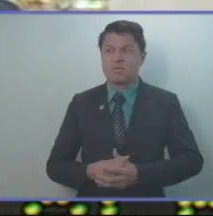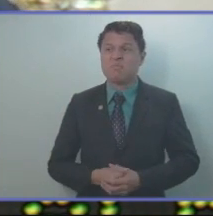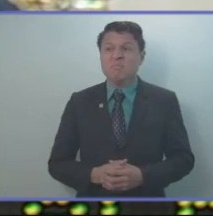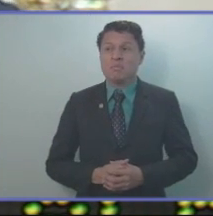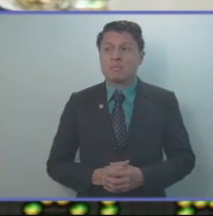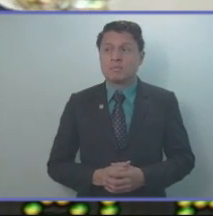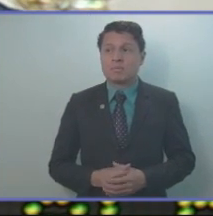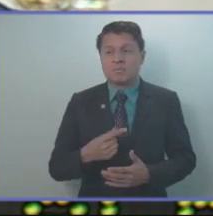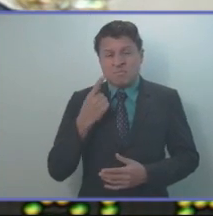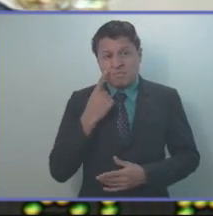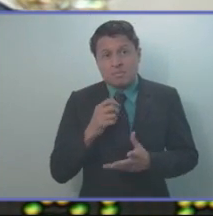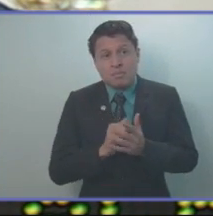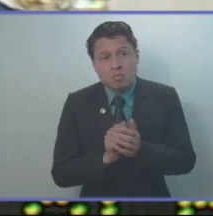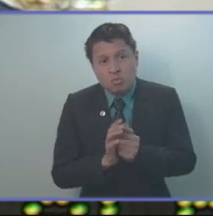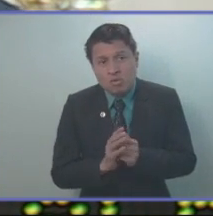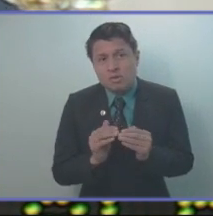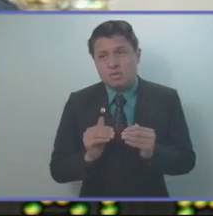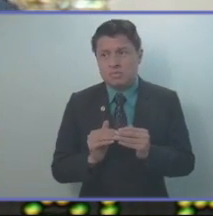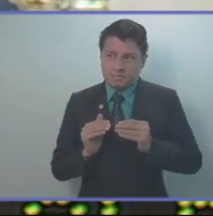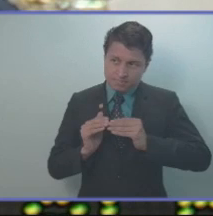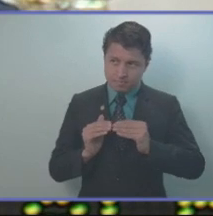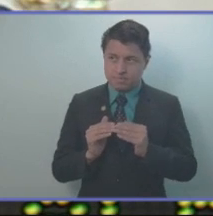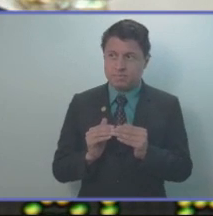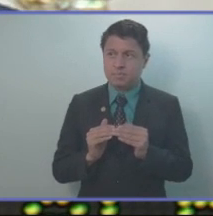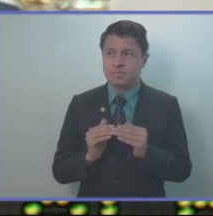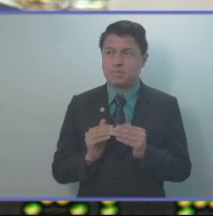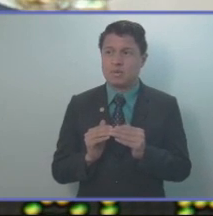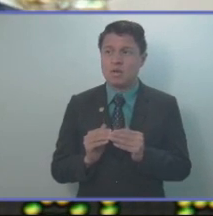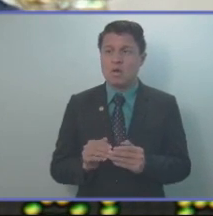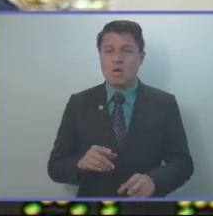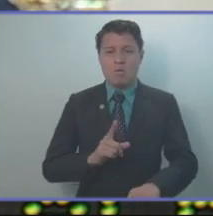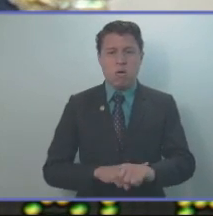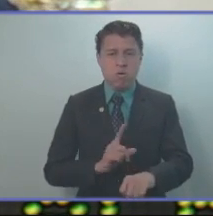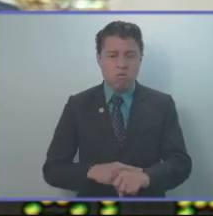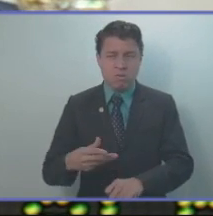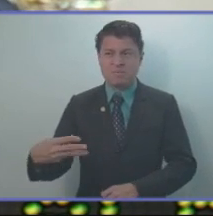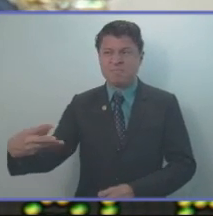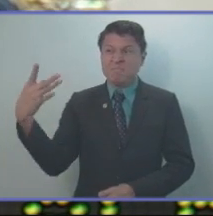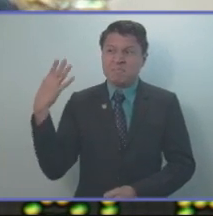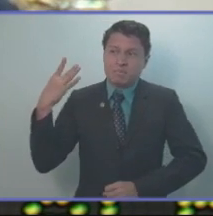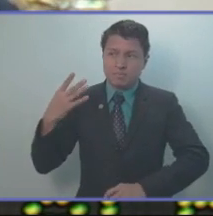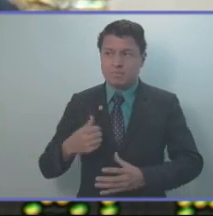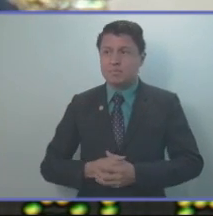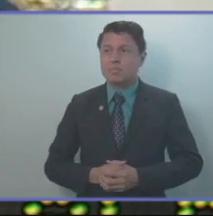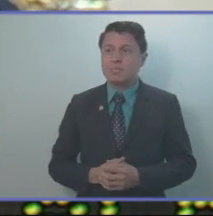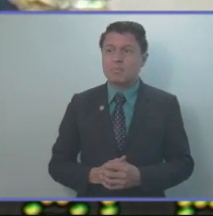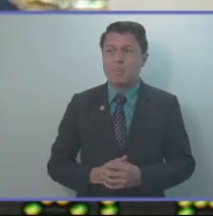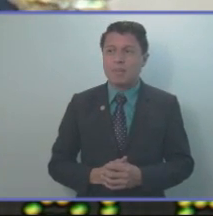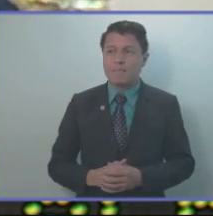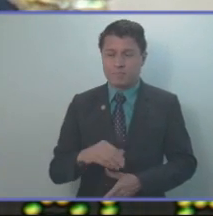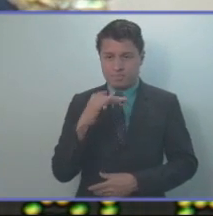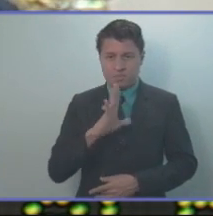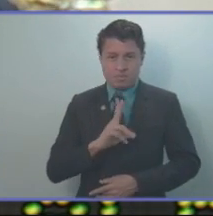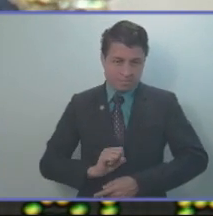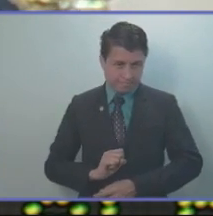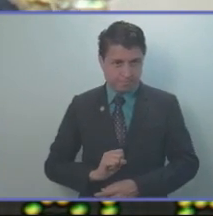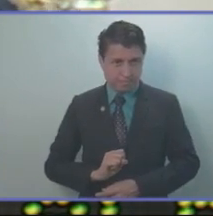Es que el problema es también que desde hace mucho tiempo El Salvador ha